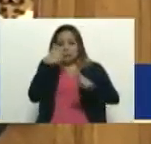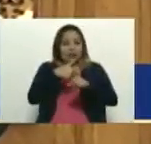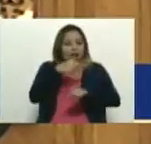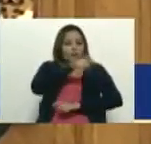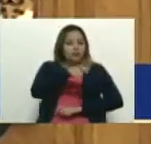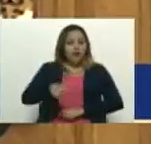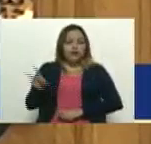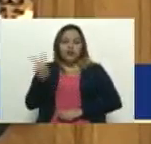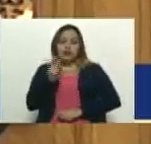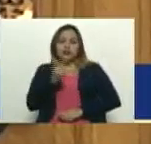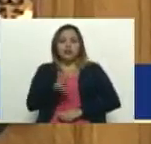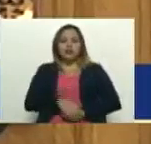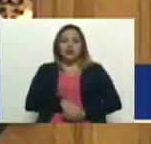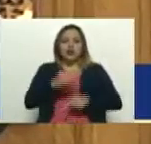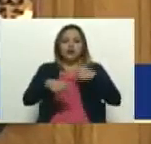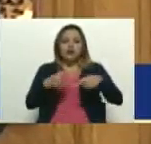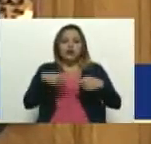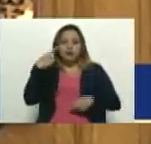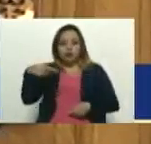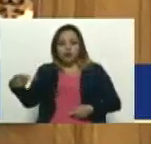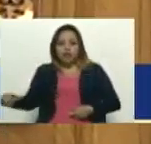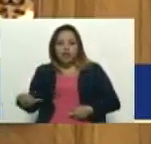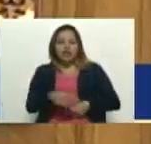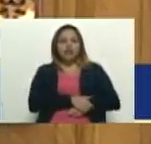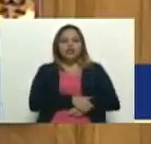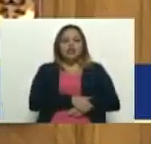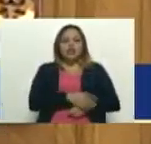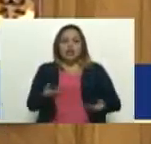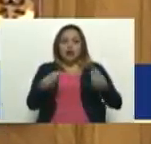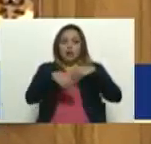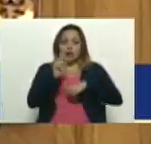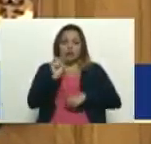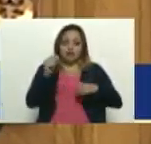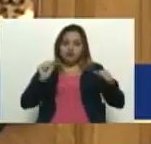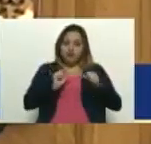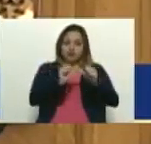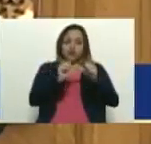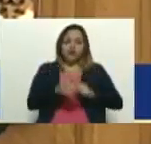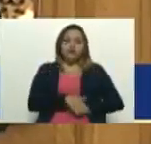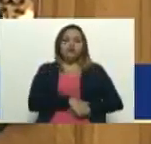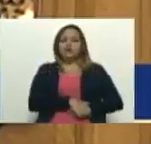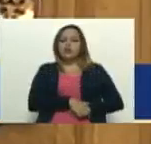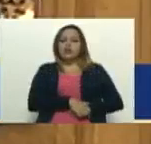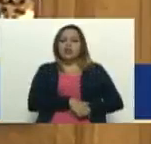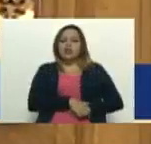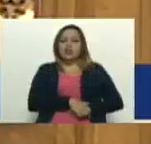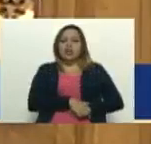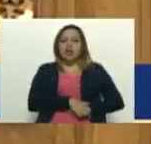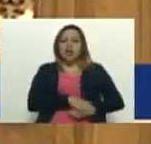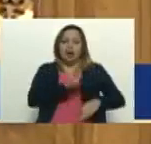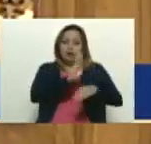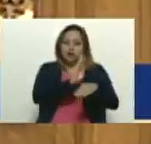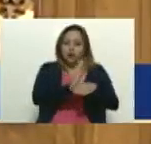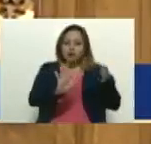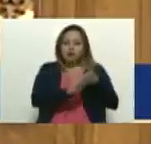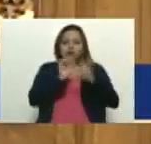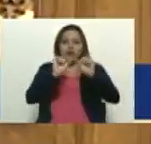de políticas neoliberales aplicadas por gobiernos puntofijistas, amparados en un sistema injusto y antidemocrático.